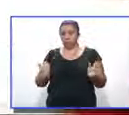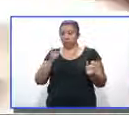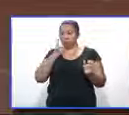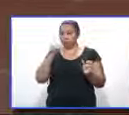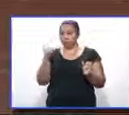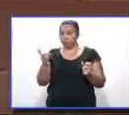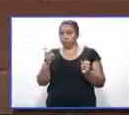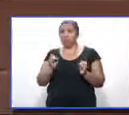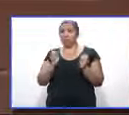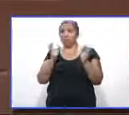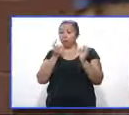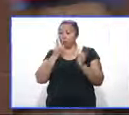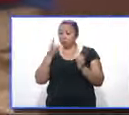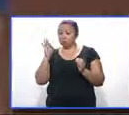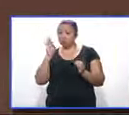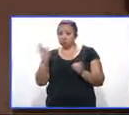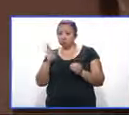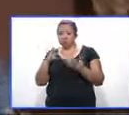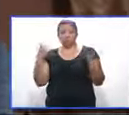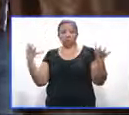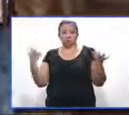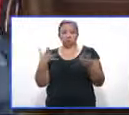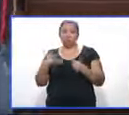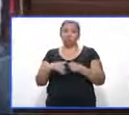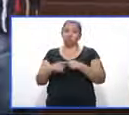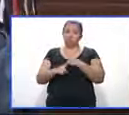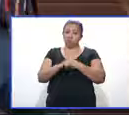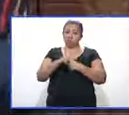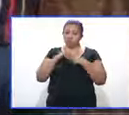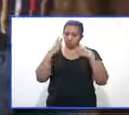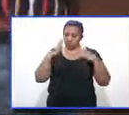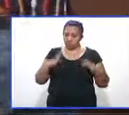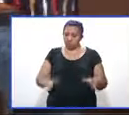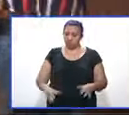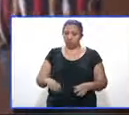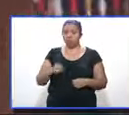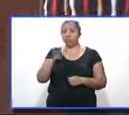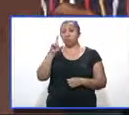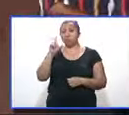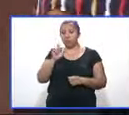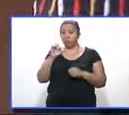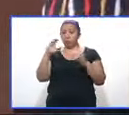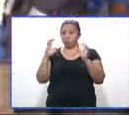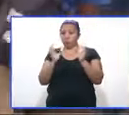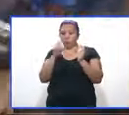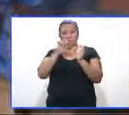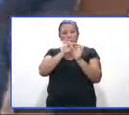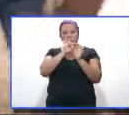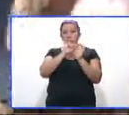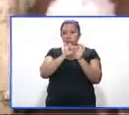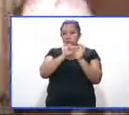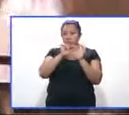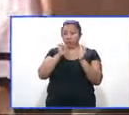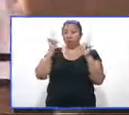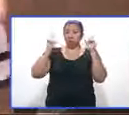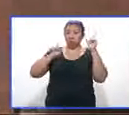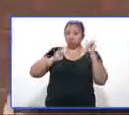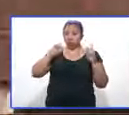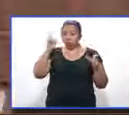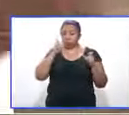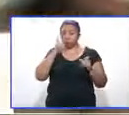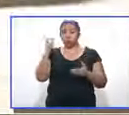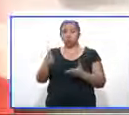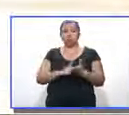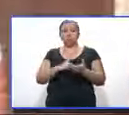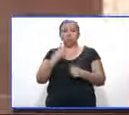la cavidad abdominal o pélvica, ocasionando lesiones en los órganos, incluso quistes en los ovarios. Algunos de sus síntomas más